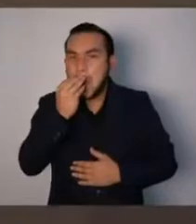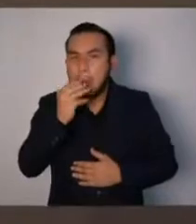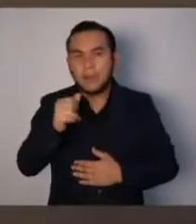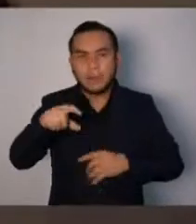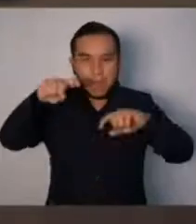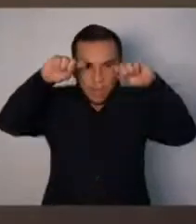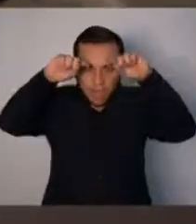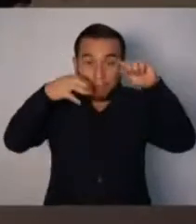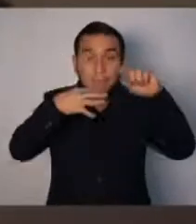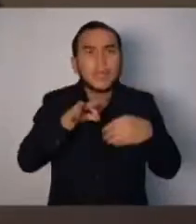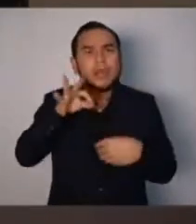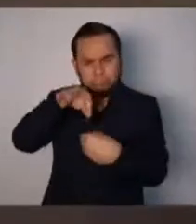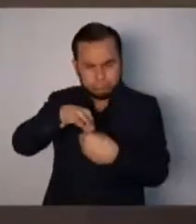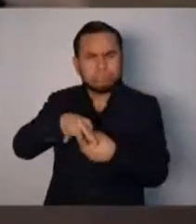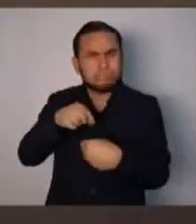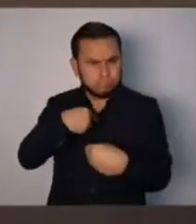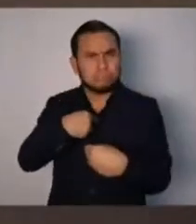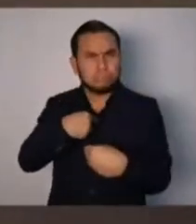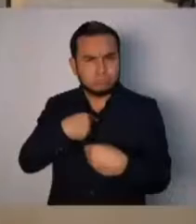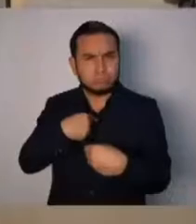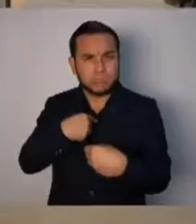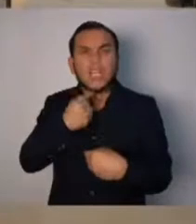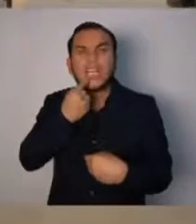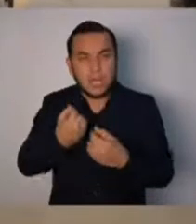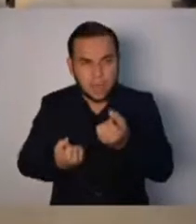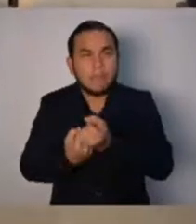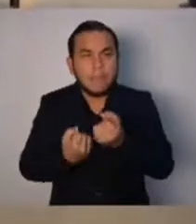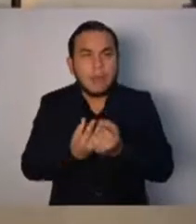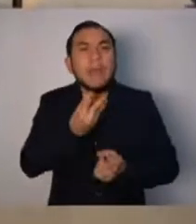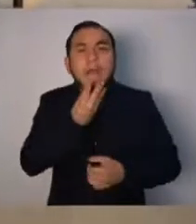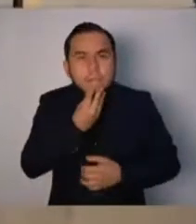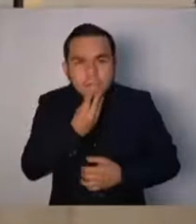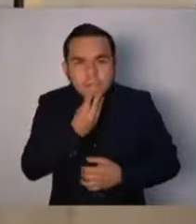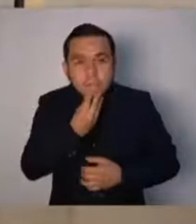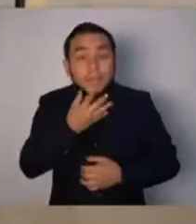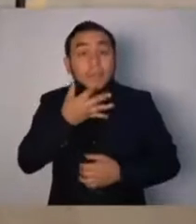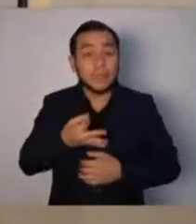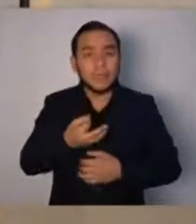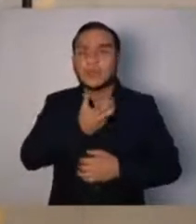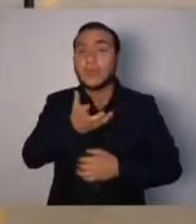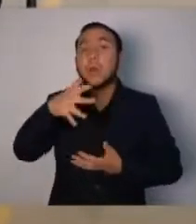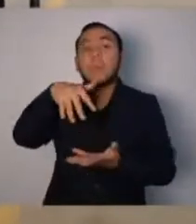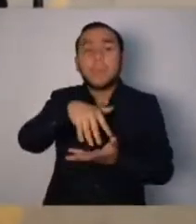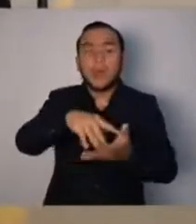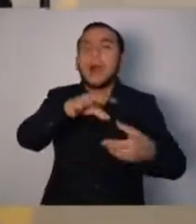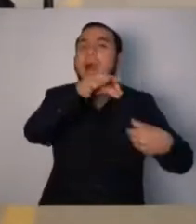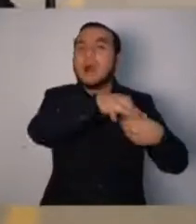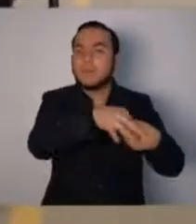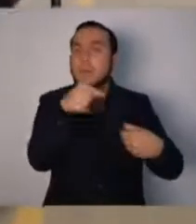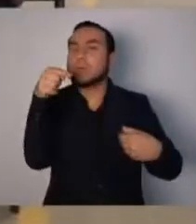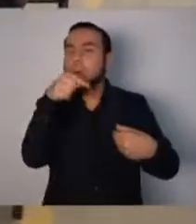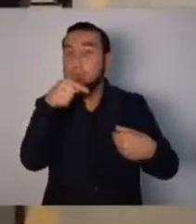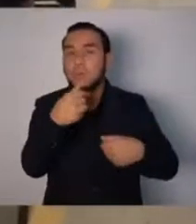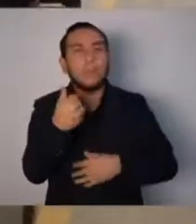pero yo voté por sánchez cerén hice campaña por sánchez cerén le pedí a la población votar por sánchez cerén